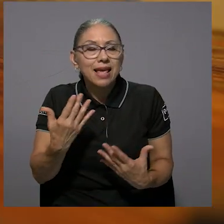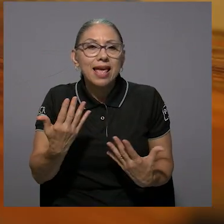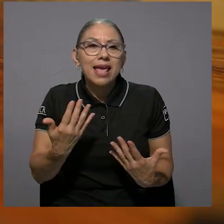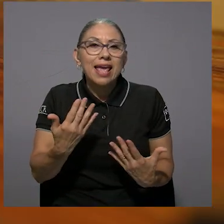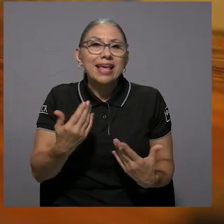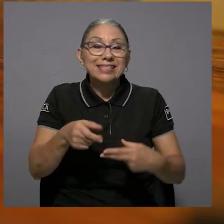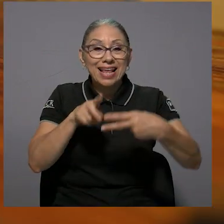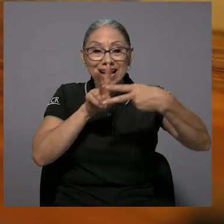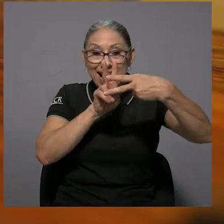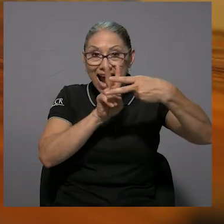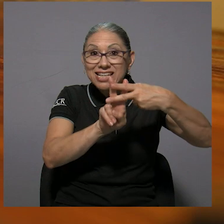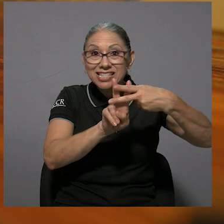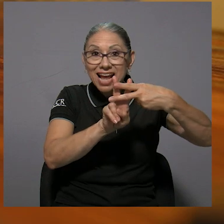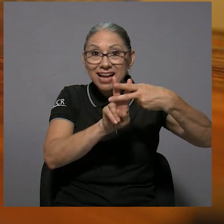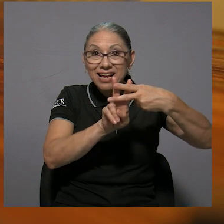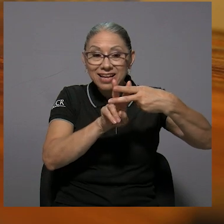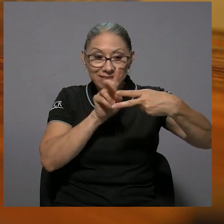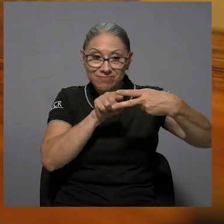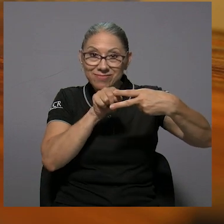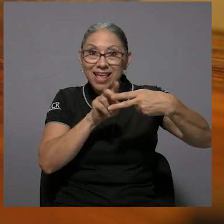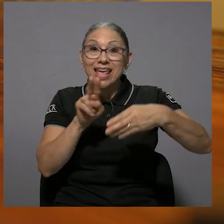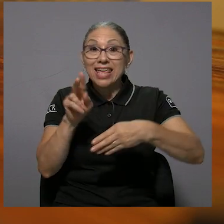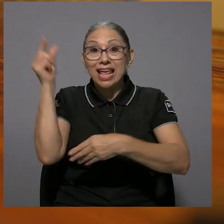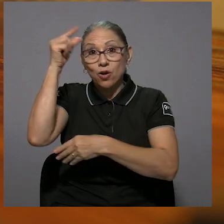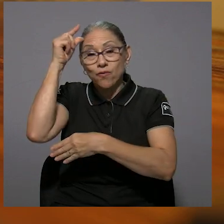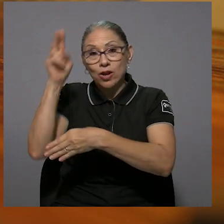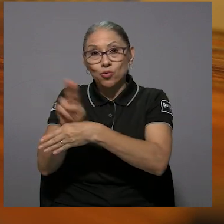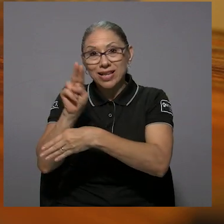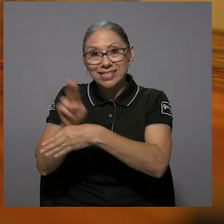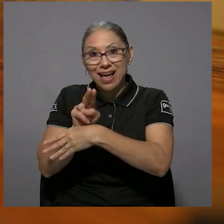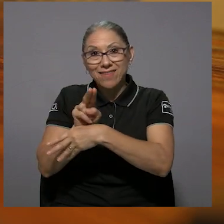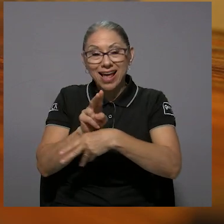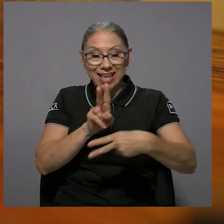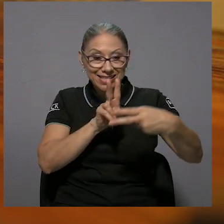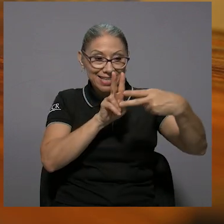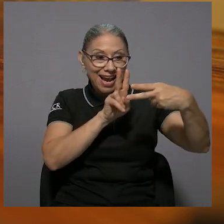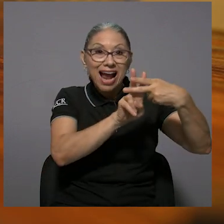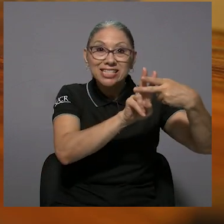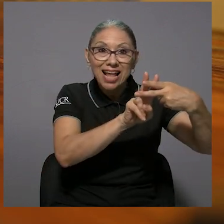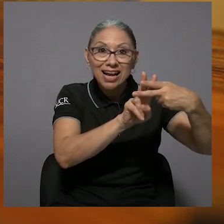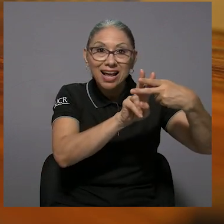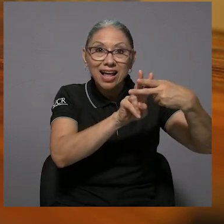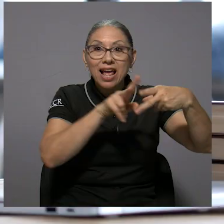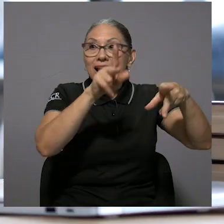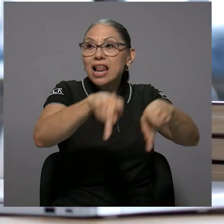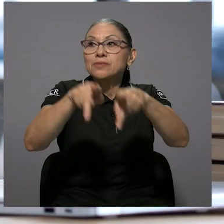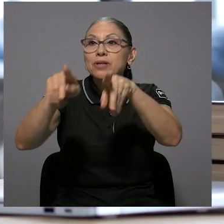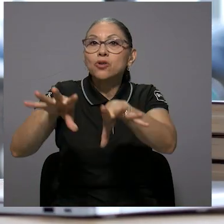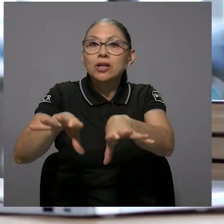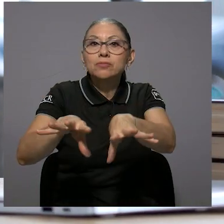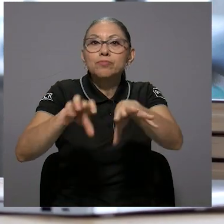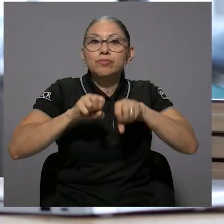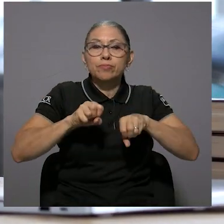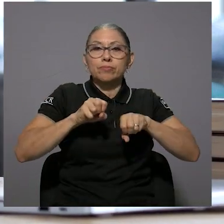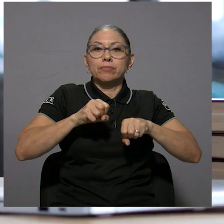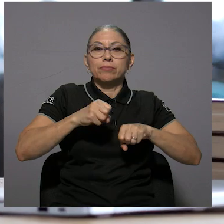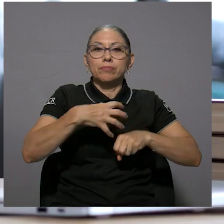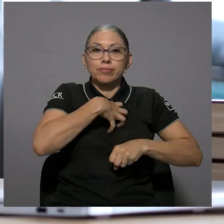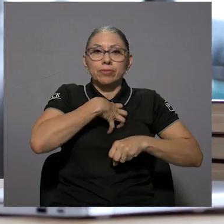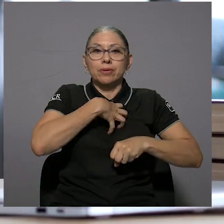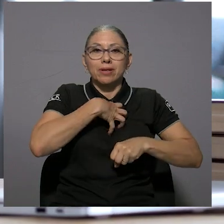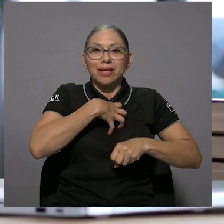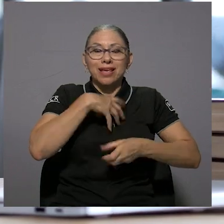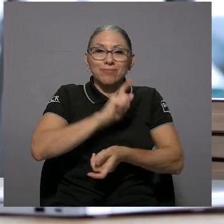visto es que el hashtag que se utilizaba por parte del gobierno, las personas se lo apropiaban y lo convertían en un